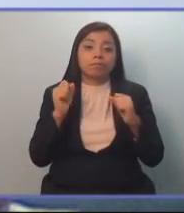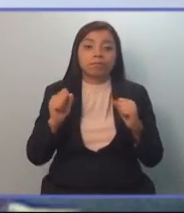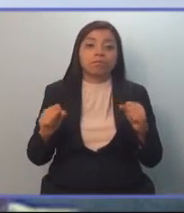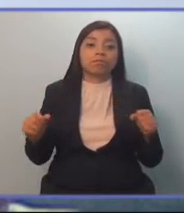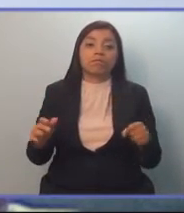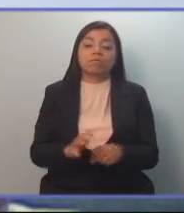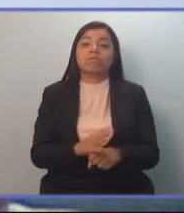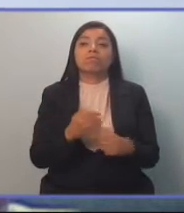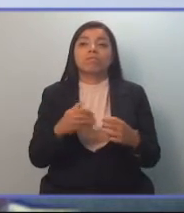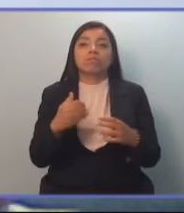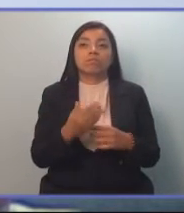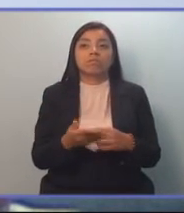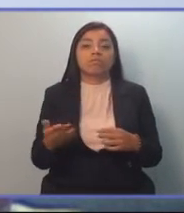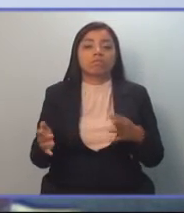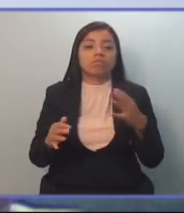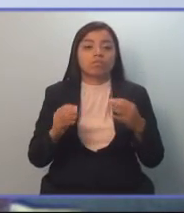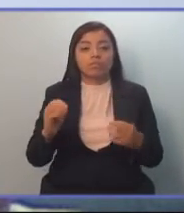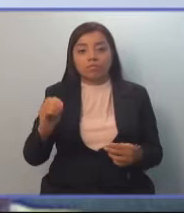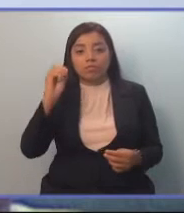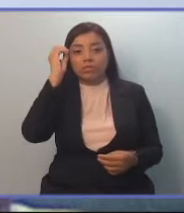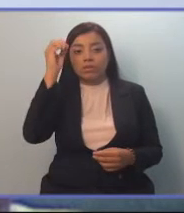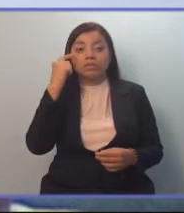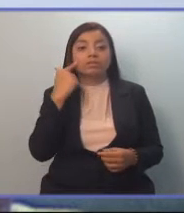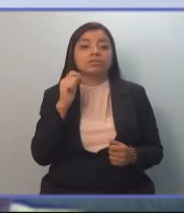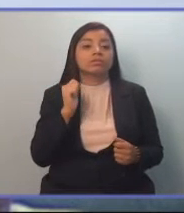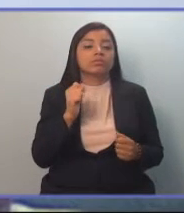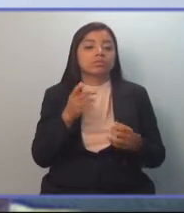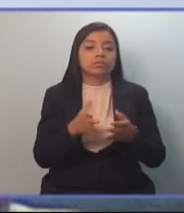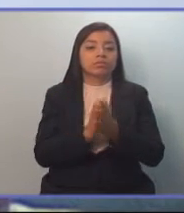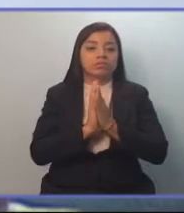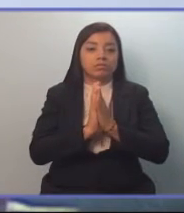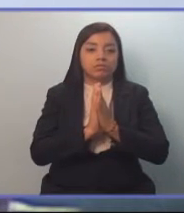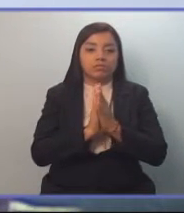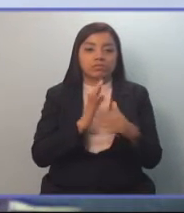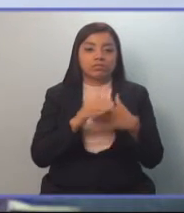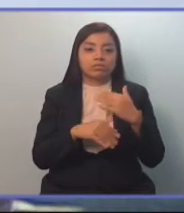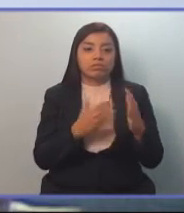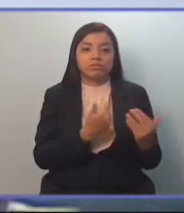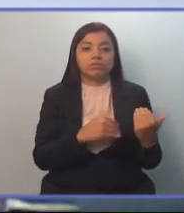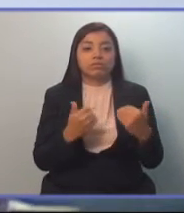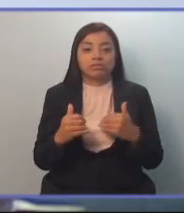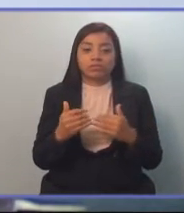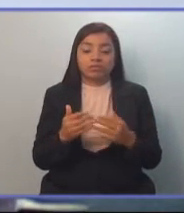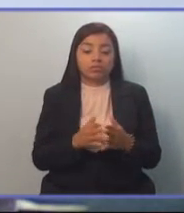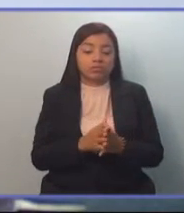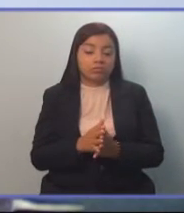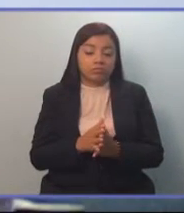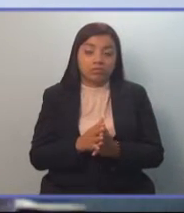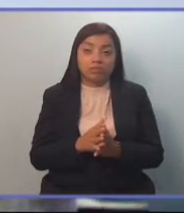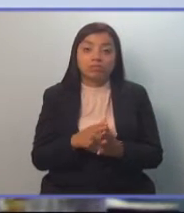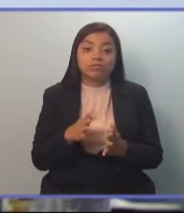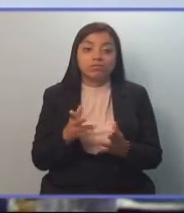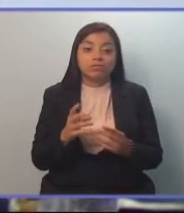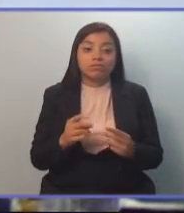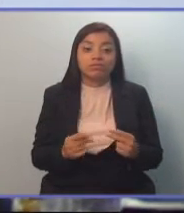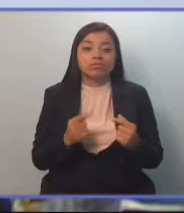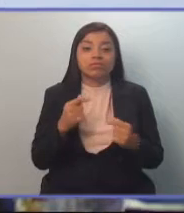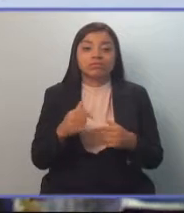suficientes elementos de juicio para dar respuesta a las peticiones de los interesados, a facilitar que el